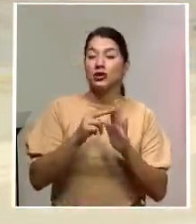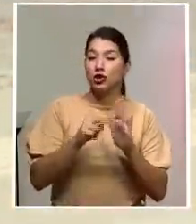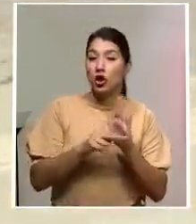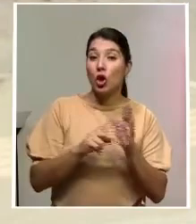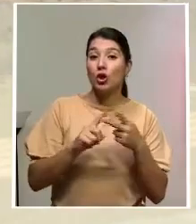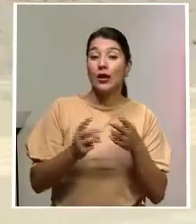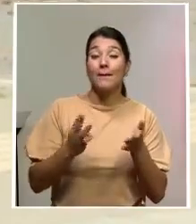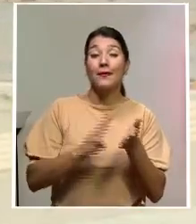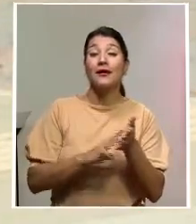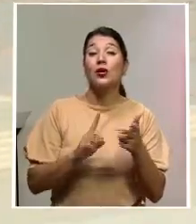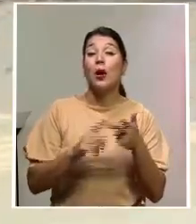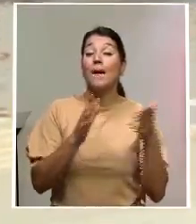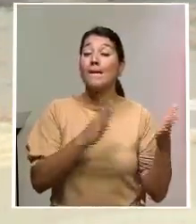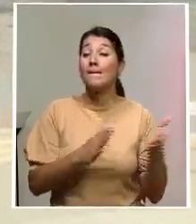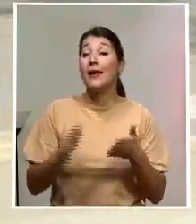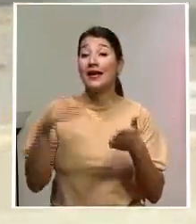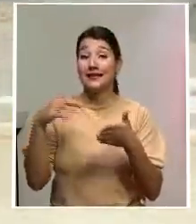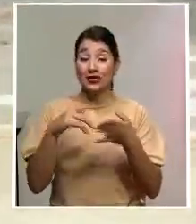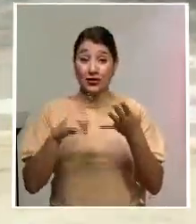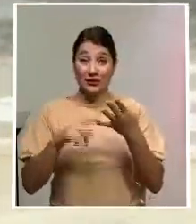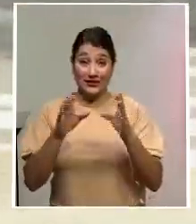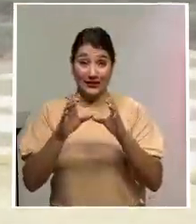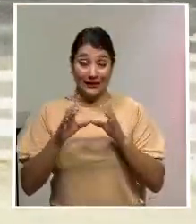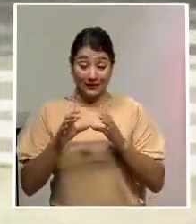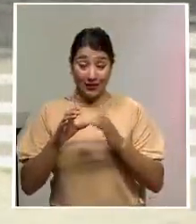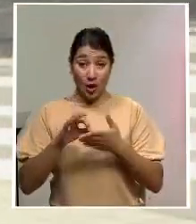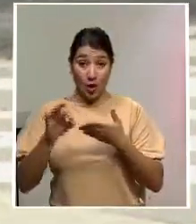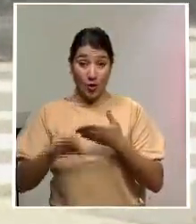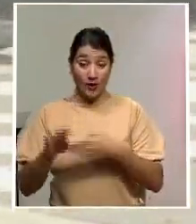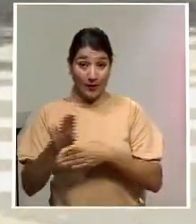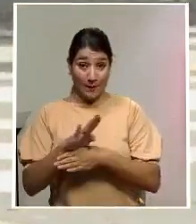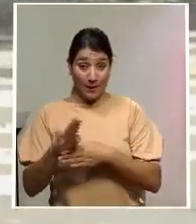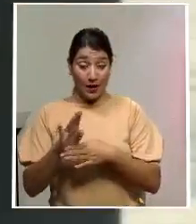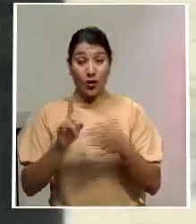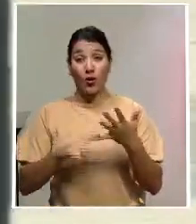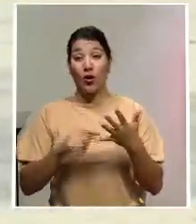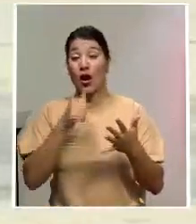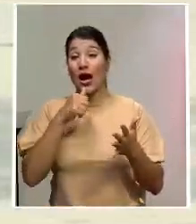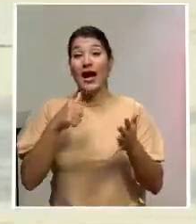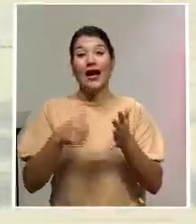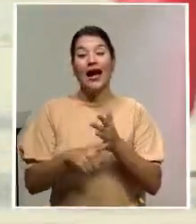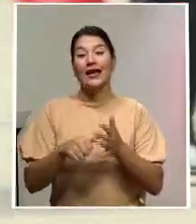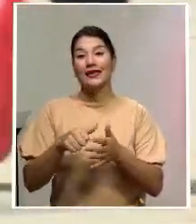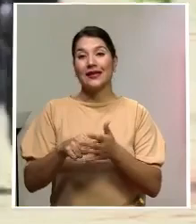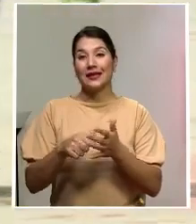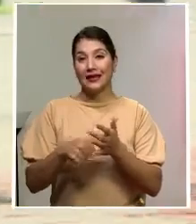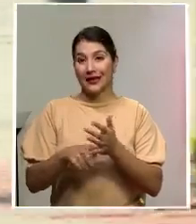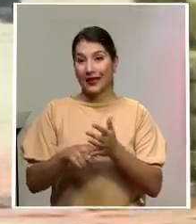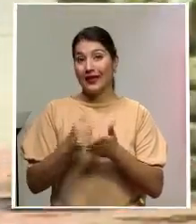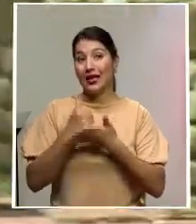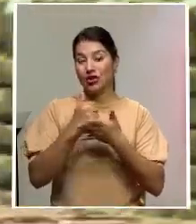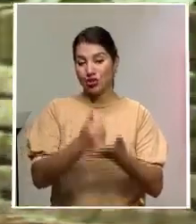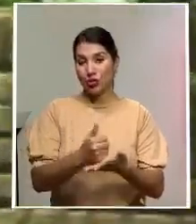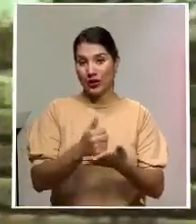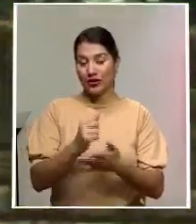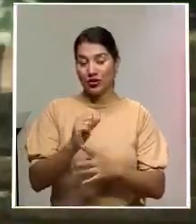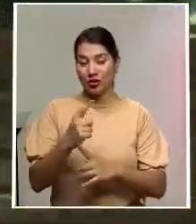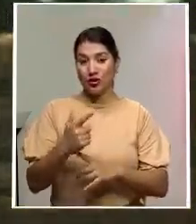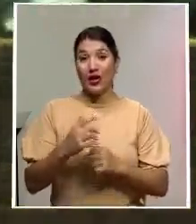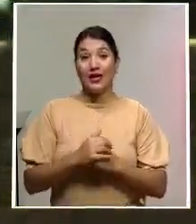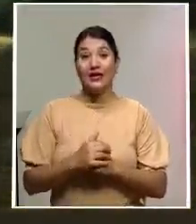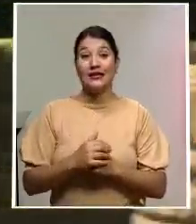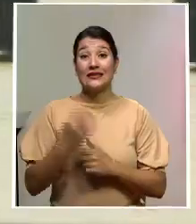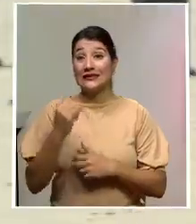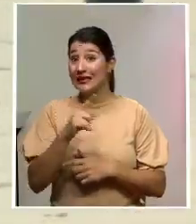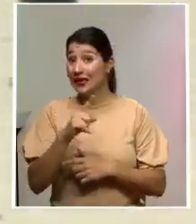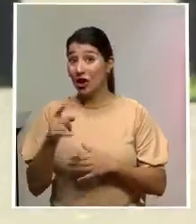plan de estudios, certificación de cuentas bancarias para realizar el depósito y carta de horas de proyección social. La no prorrogación de